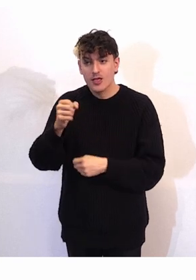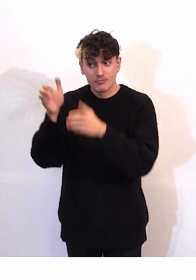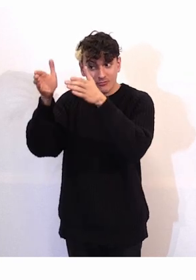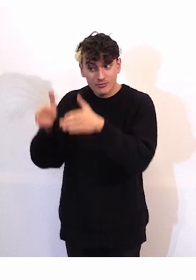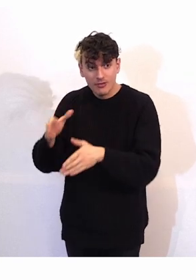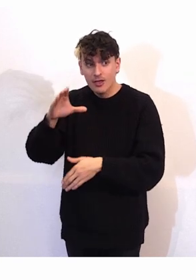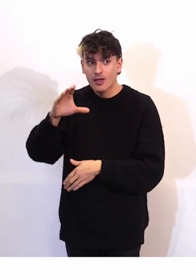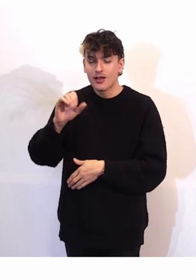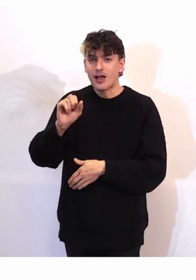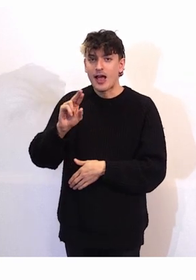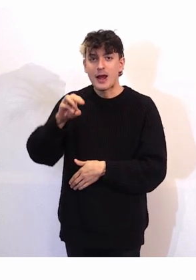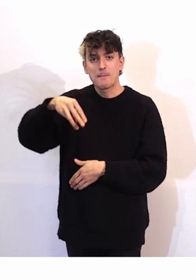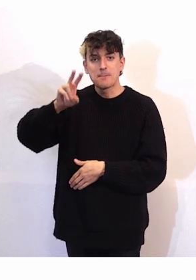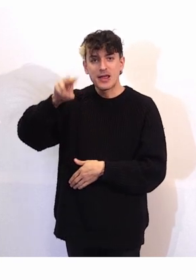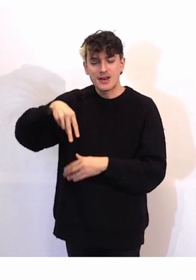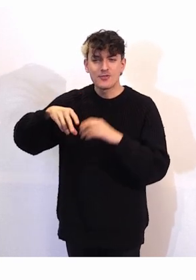comunicación.